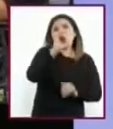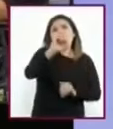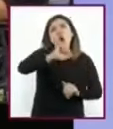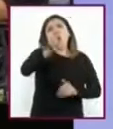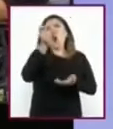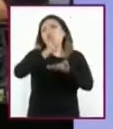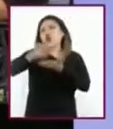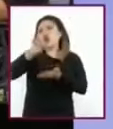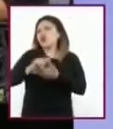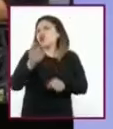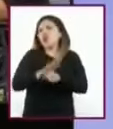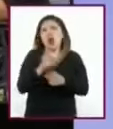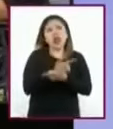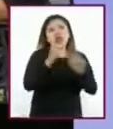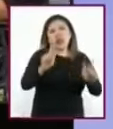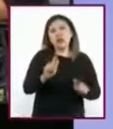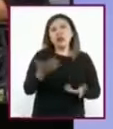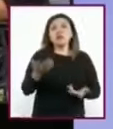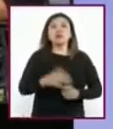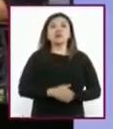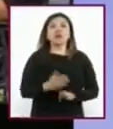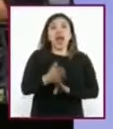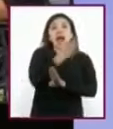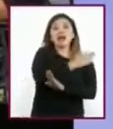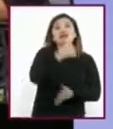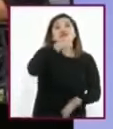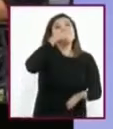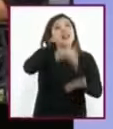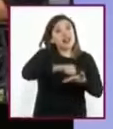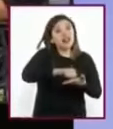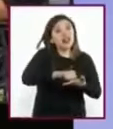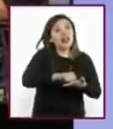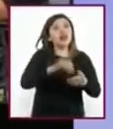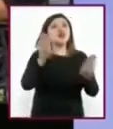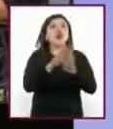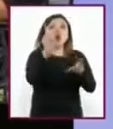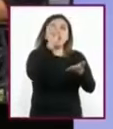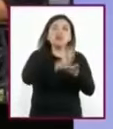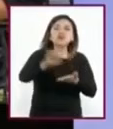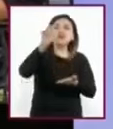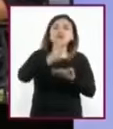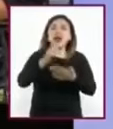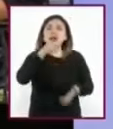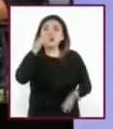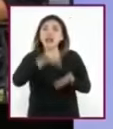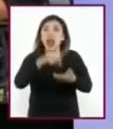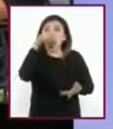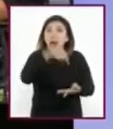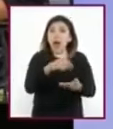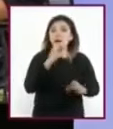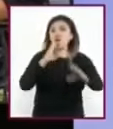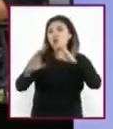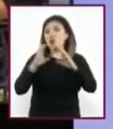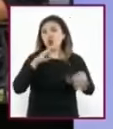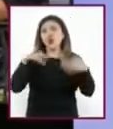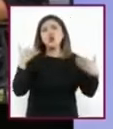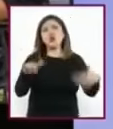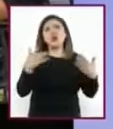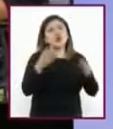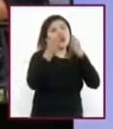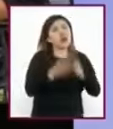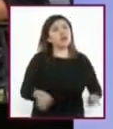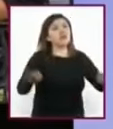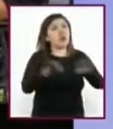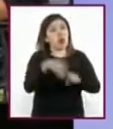de texto, ¿no? En otros momentos eran las cartas, las relaciones epistolares, bueno, son tremendamente